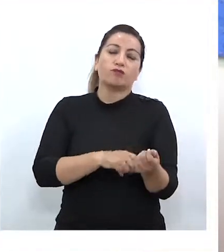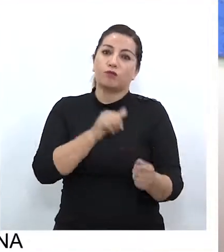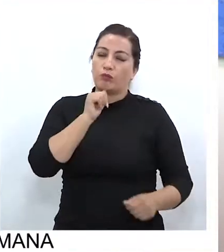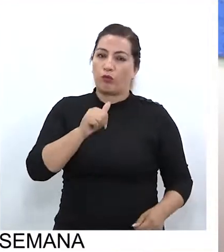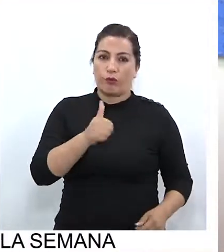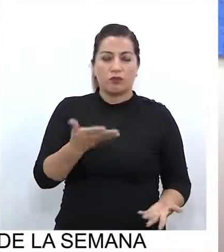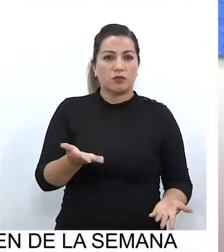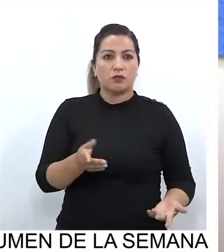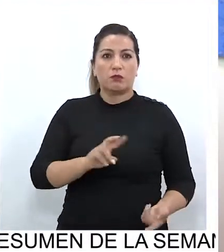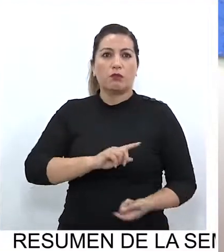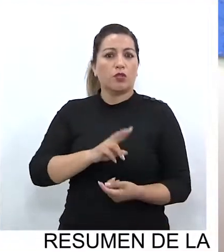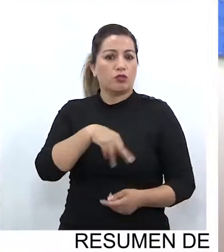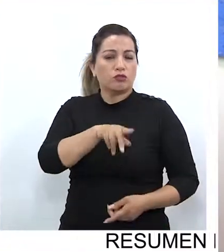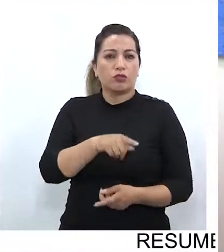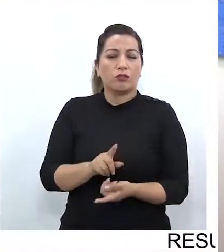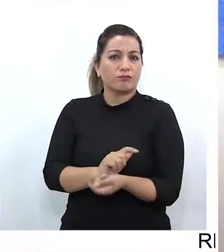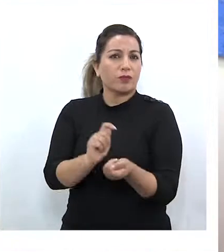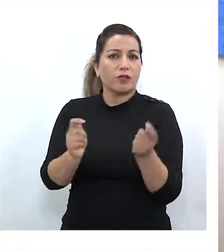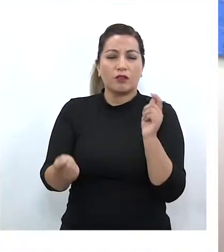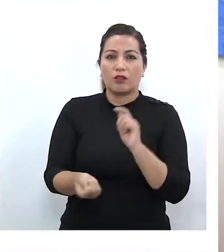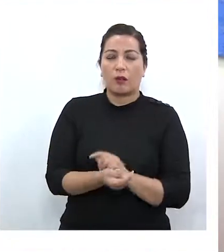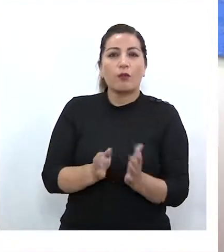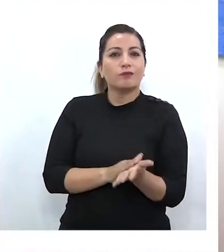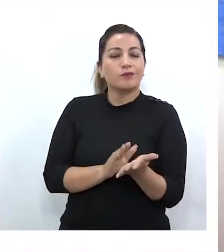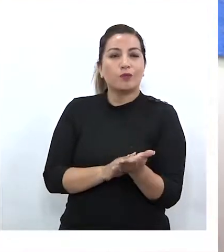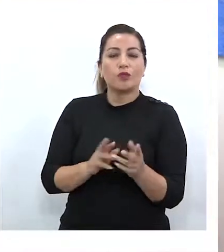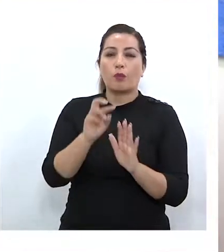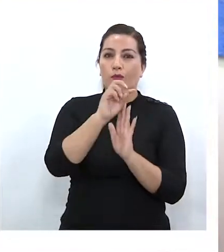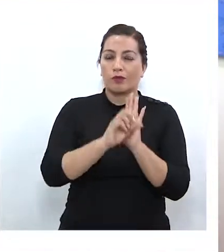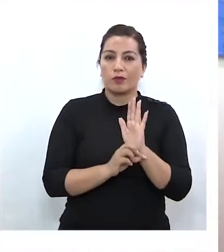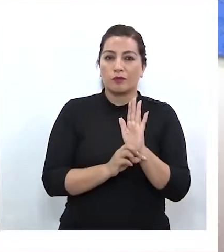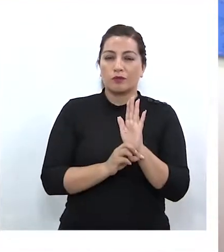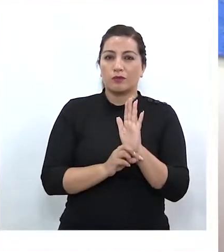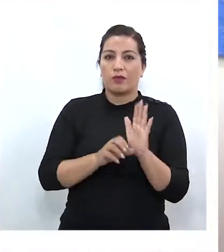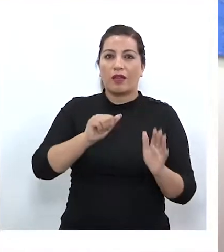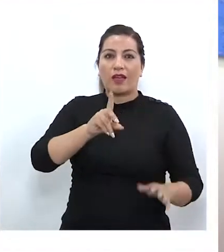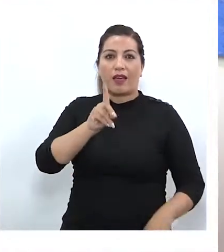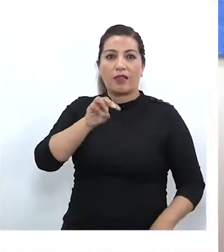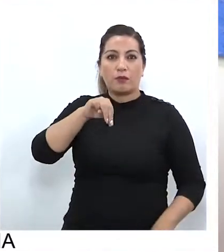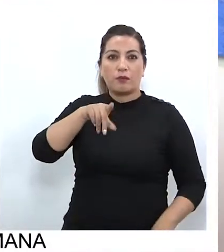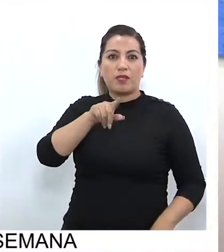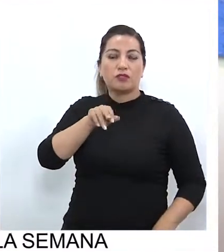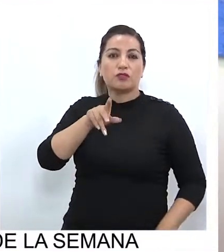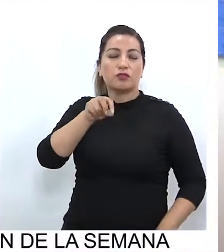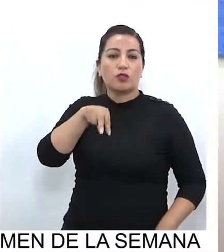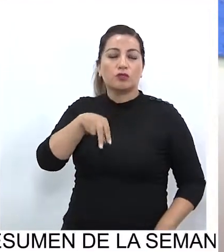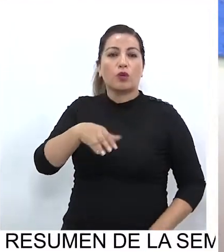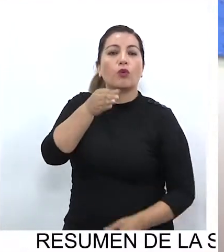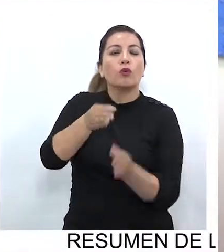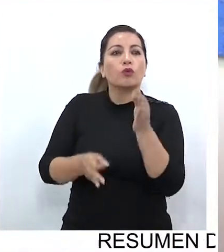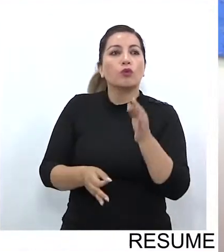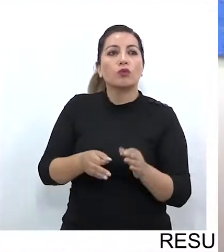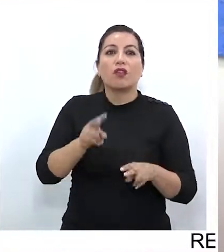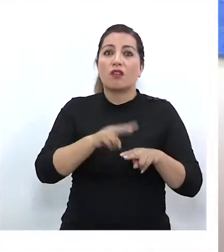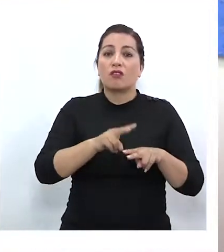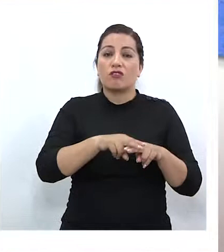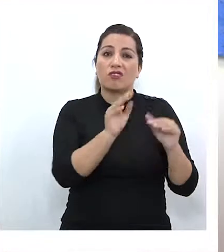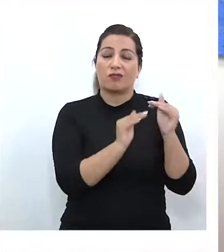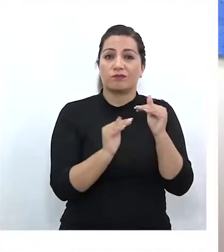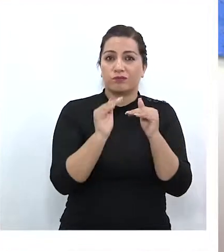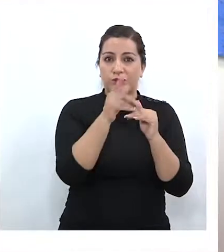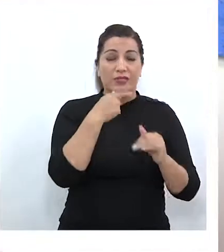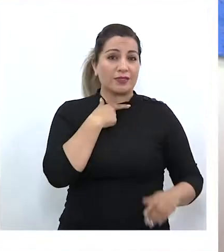todo caso, hacernos cargo nosotros de ese argumento, lo que hemos propuesto en el proyecto de Admisión Justa es que establecimientos de alto rendimiento